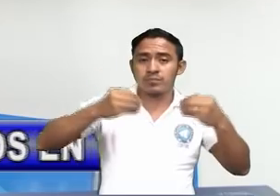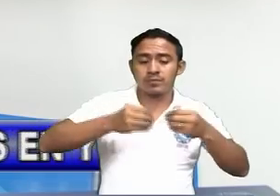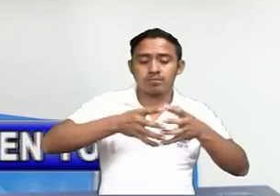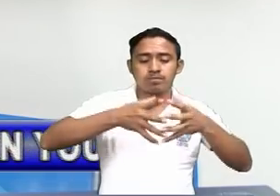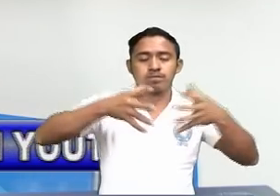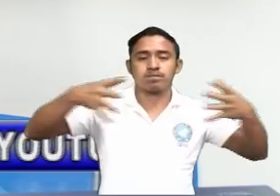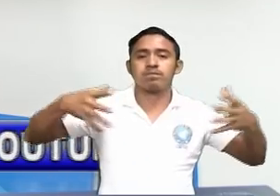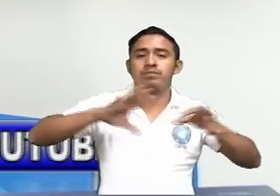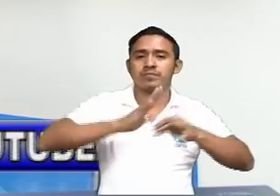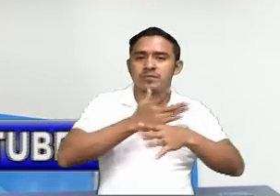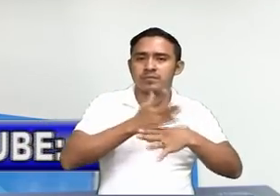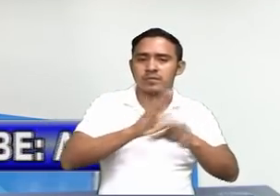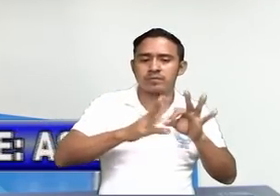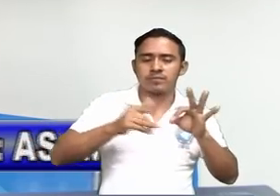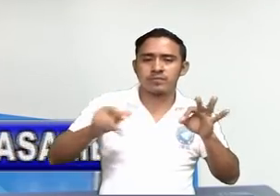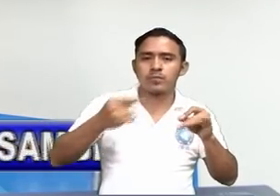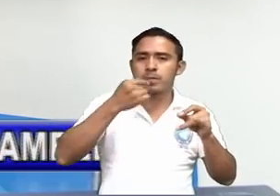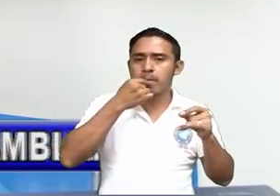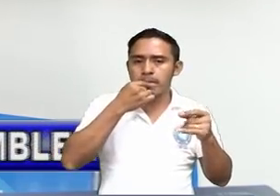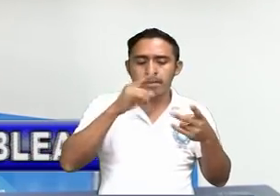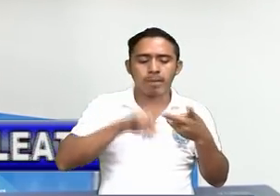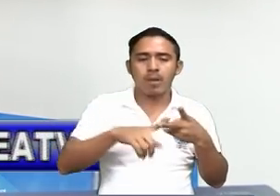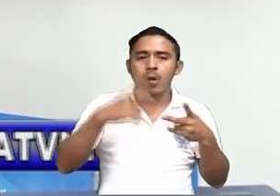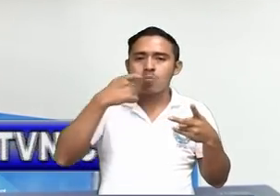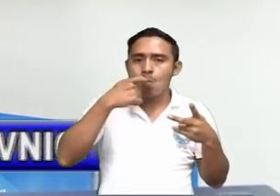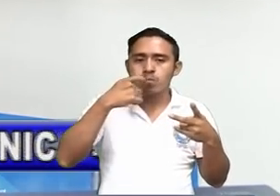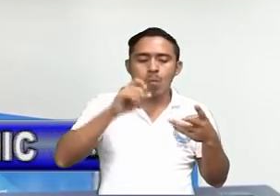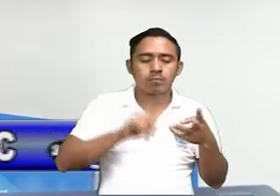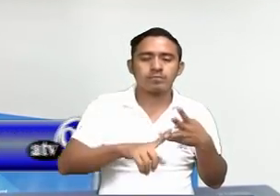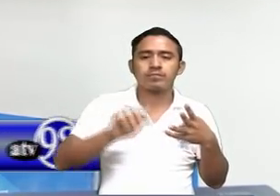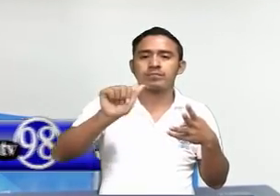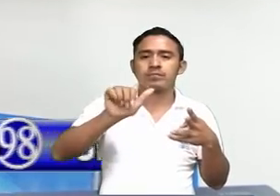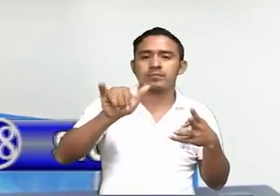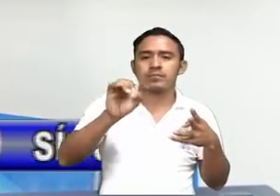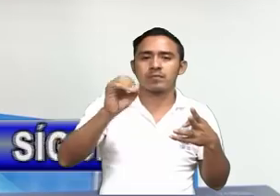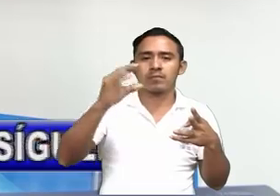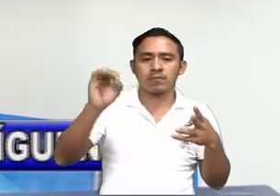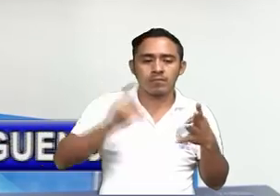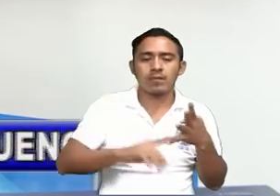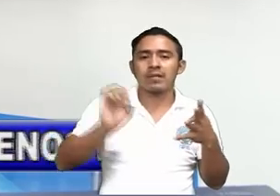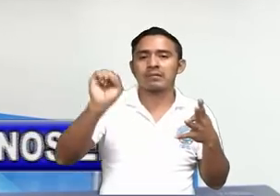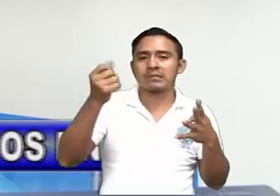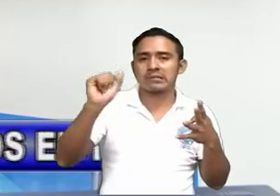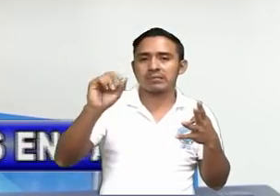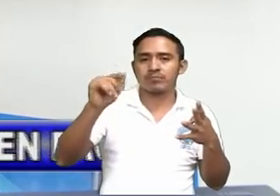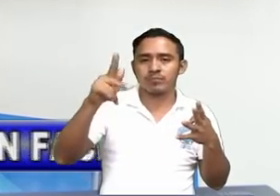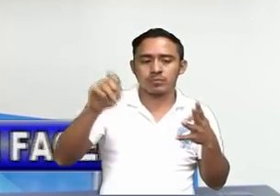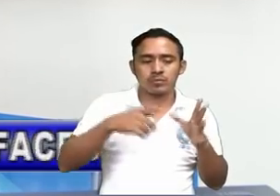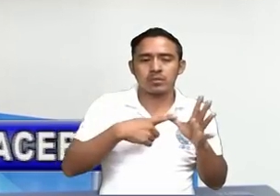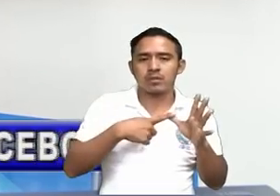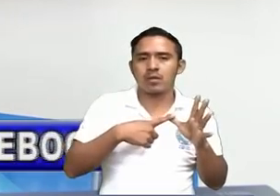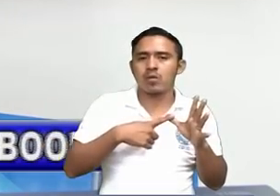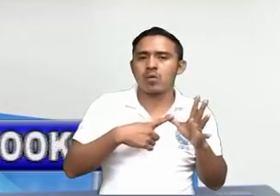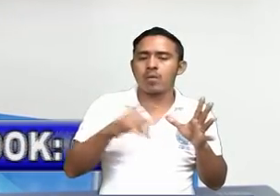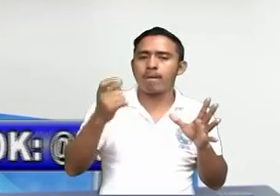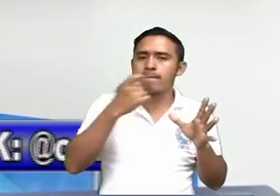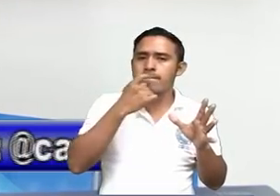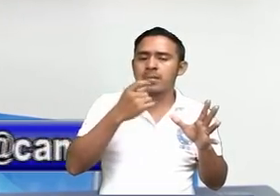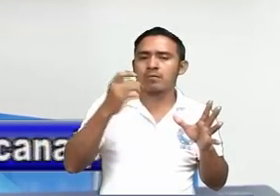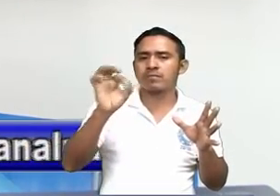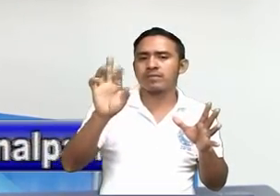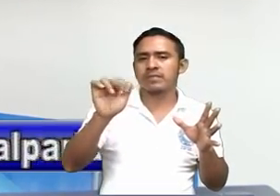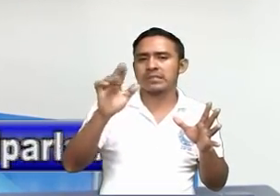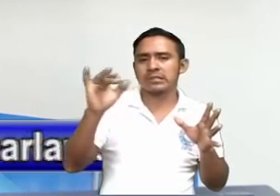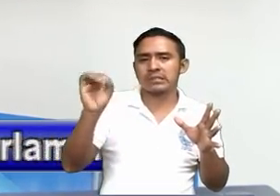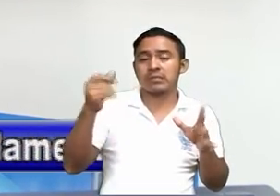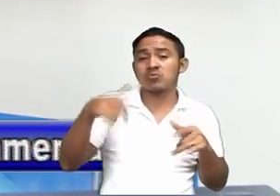venta de frutas como el lancite, los mamones, los ayacos, los zapotes y los jocotes franciscanos que solo se